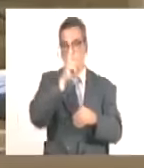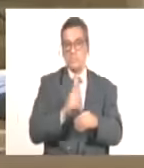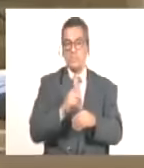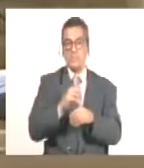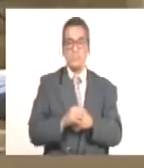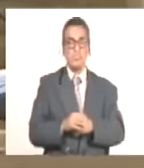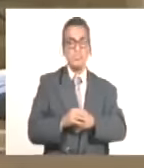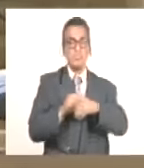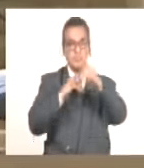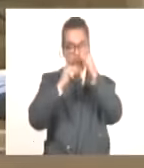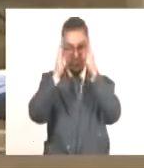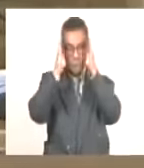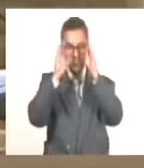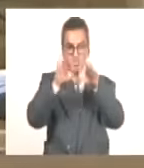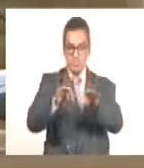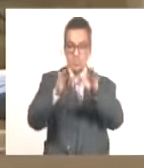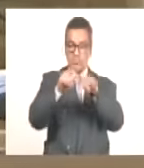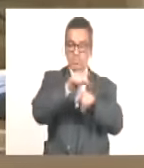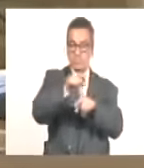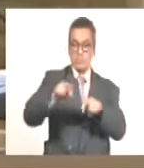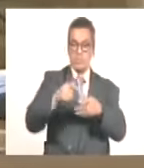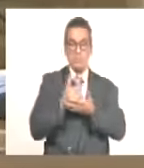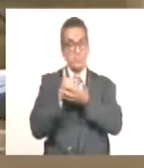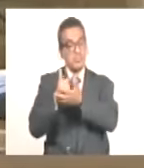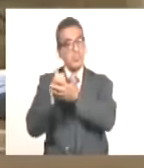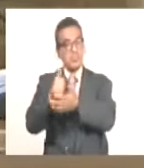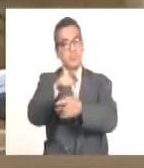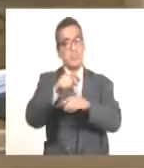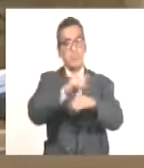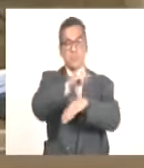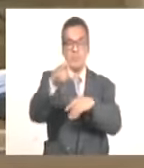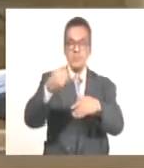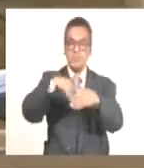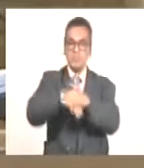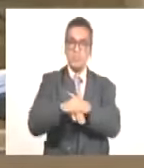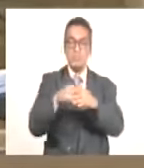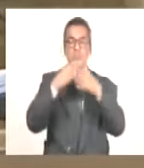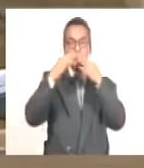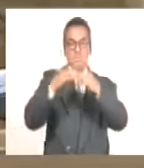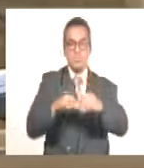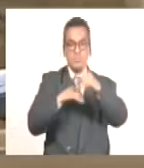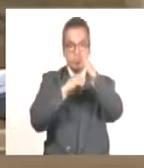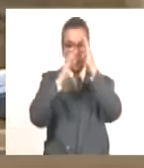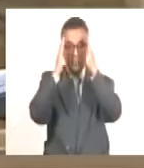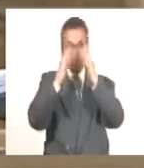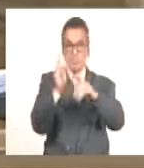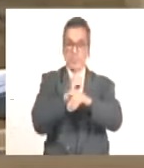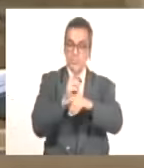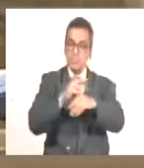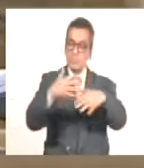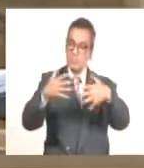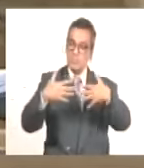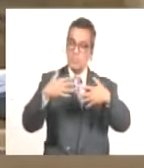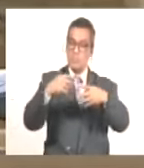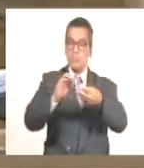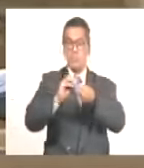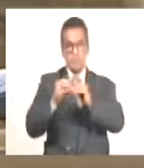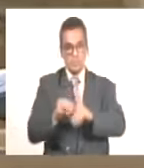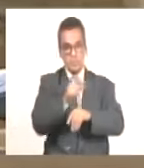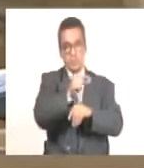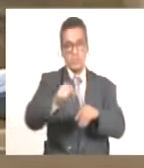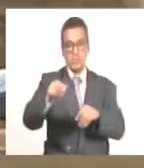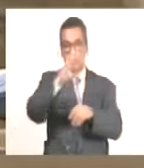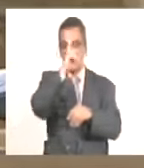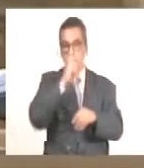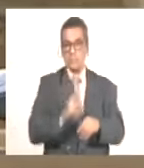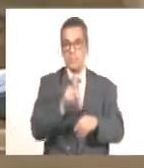Discapacidad. La atención preferencial debe ser brindada de manera integral, asegurando una atención pronta y adecuada a la condición de cada